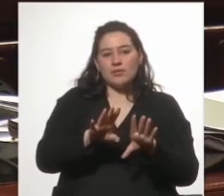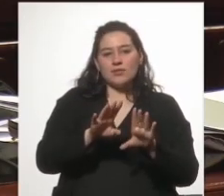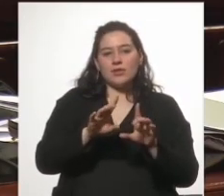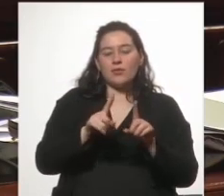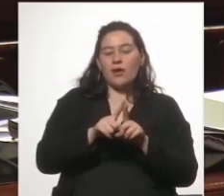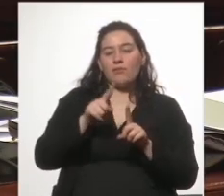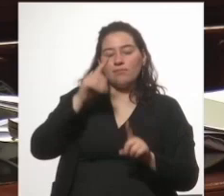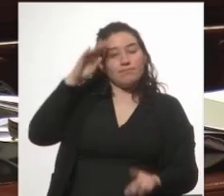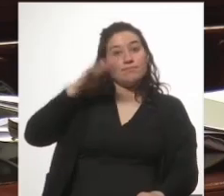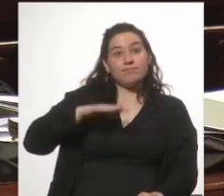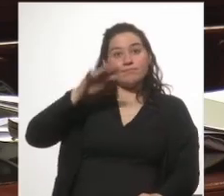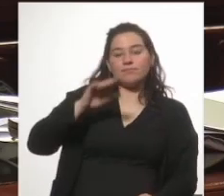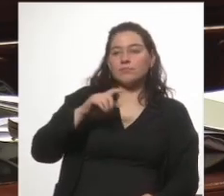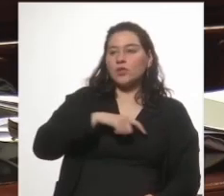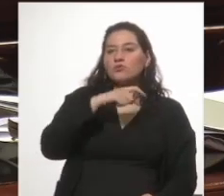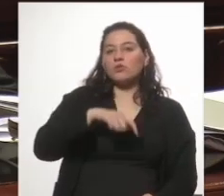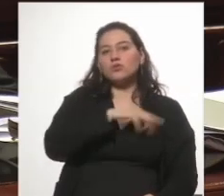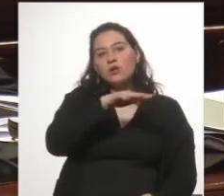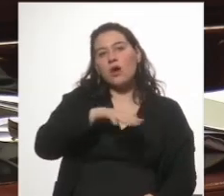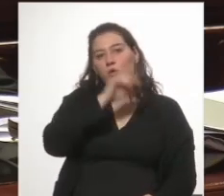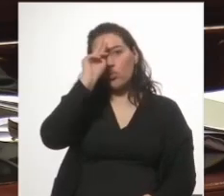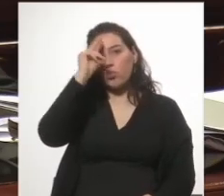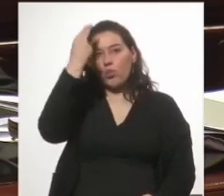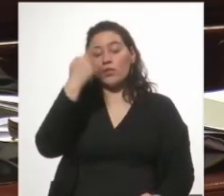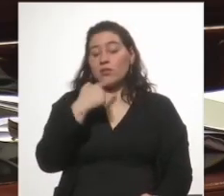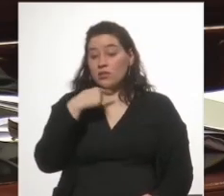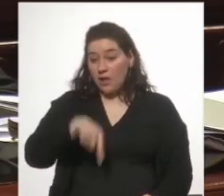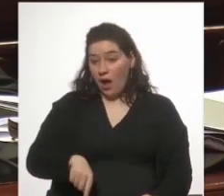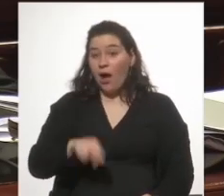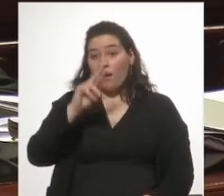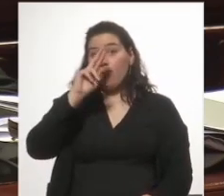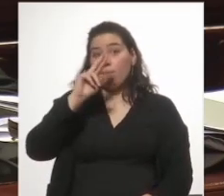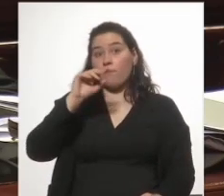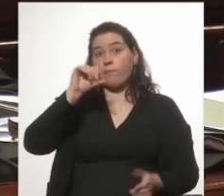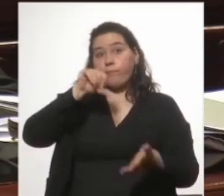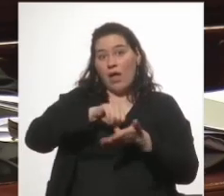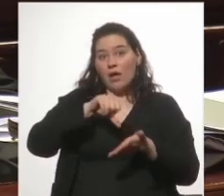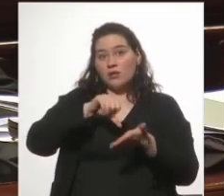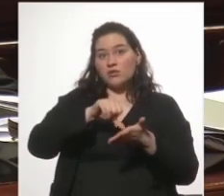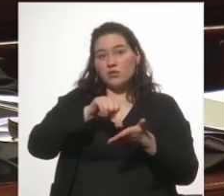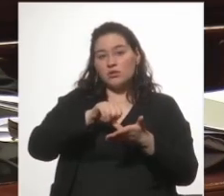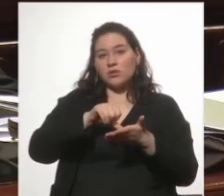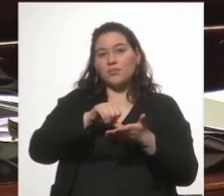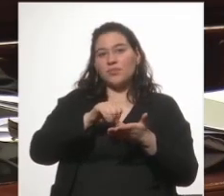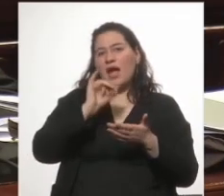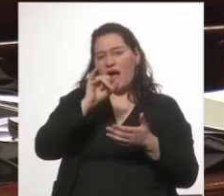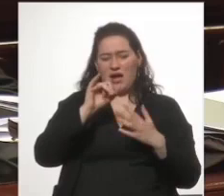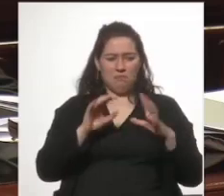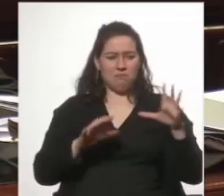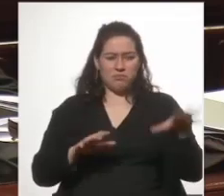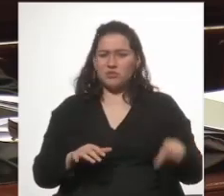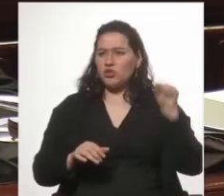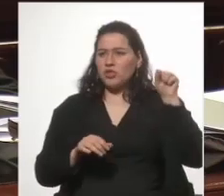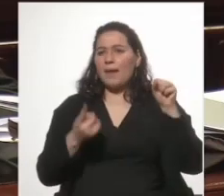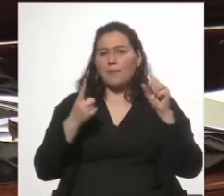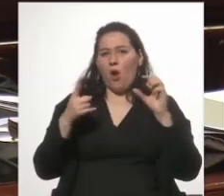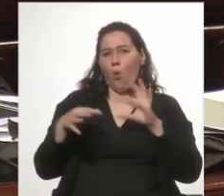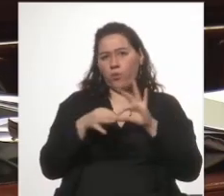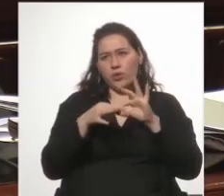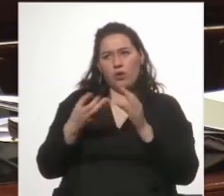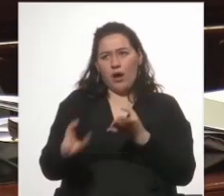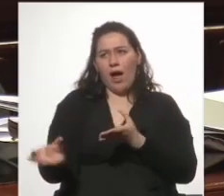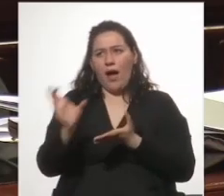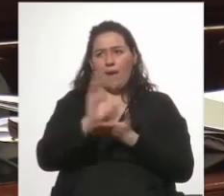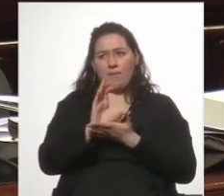En definitiva, lo que el país pretende llamarse izquierda come de la mano del neoliberalismo en lo económico y social, del plato de las